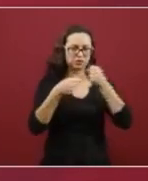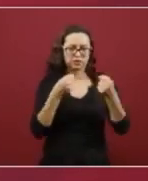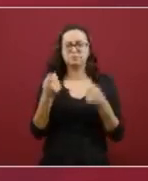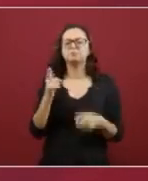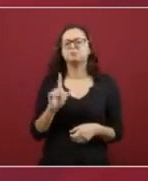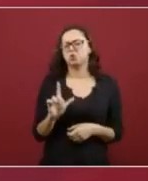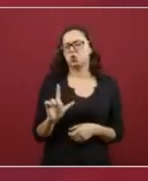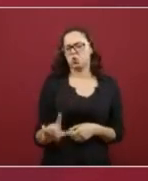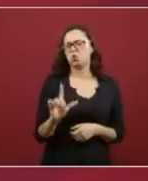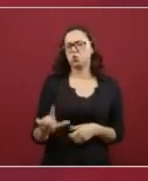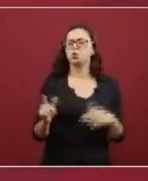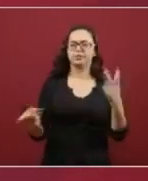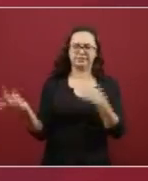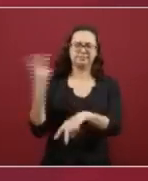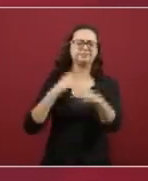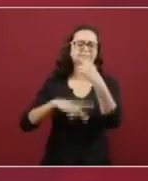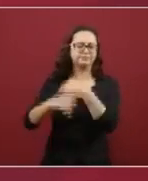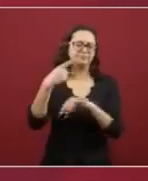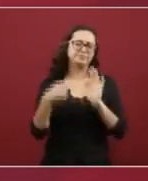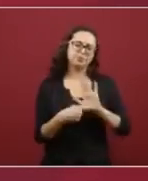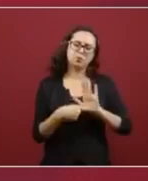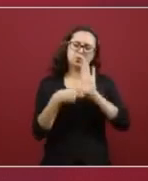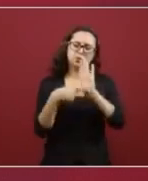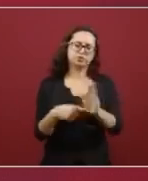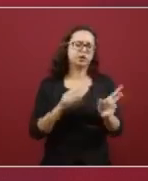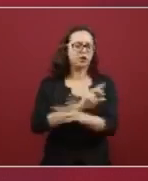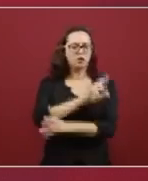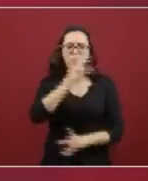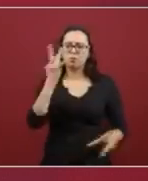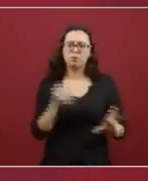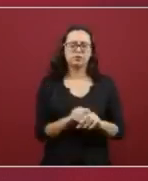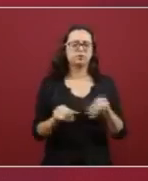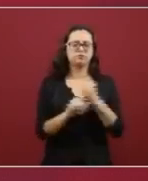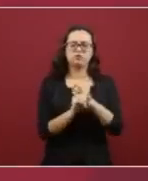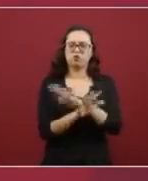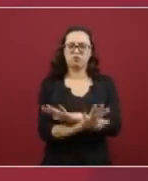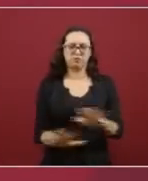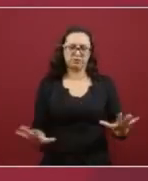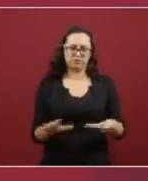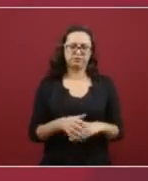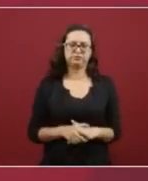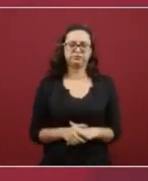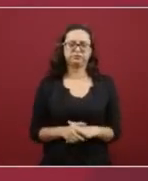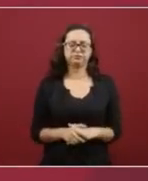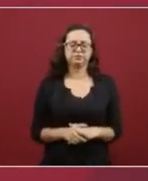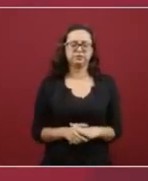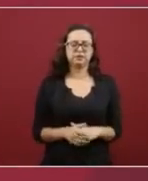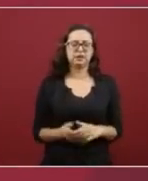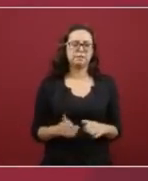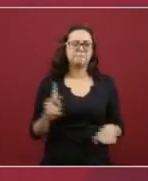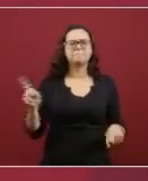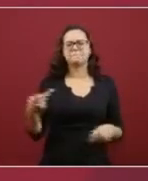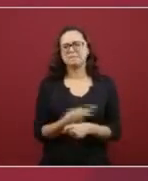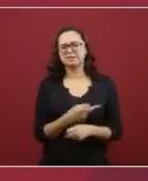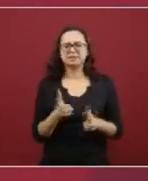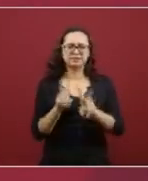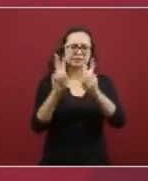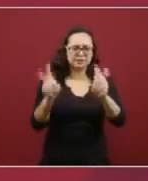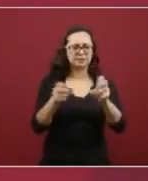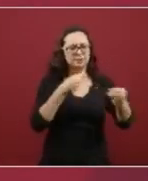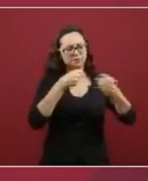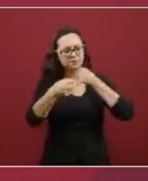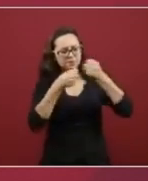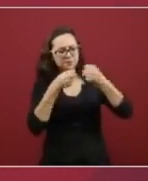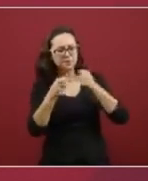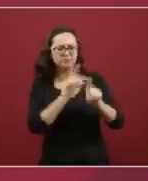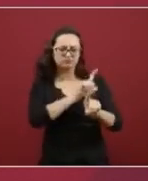lunes se les va a presentar todo un informe sobre la protección